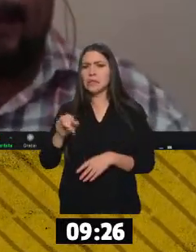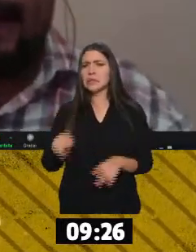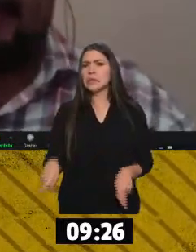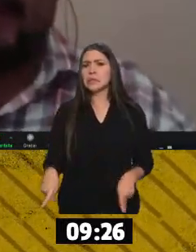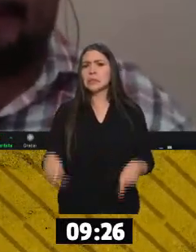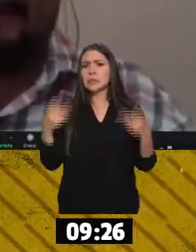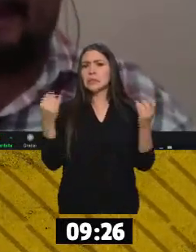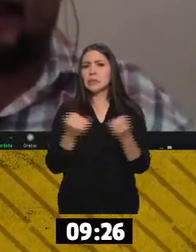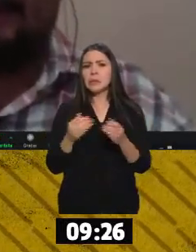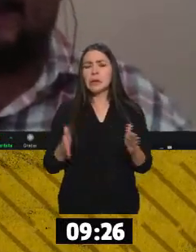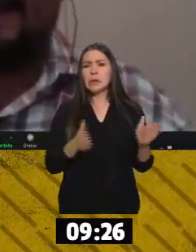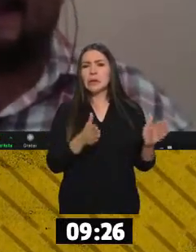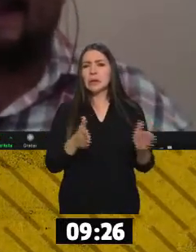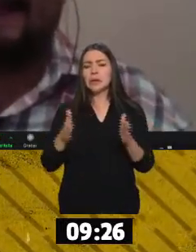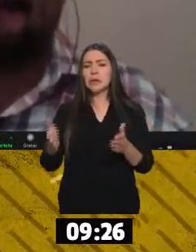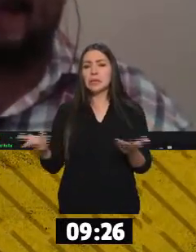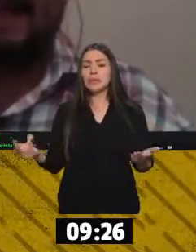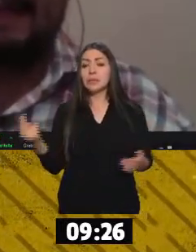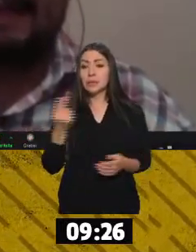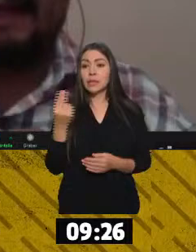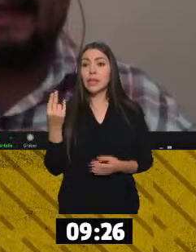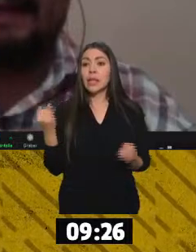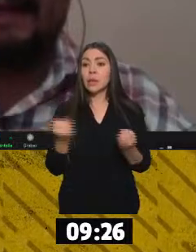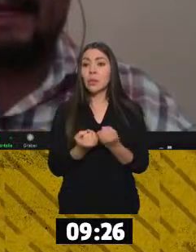hay una falta de